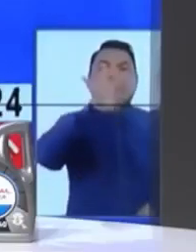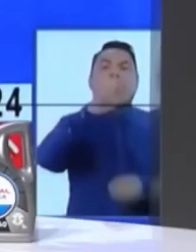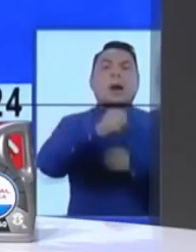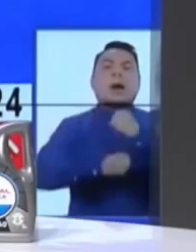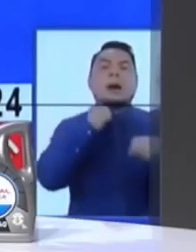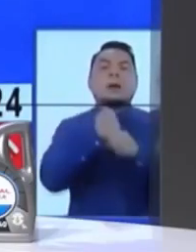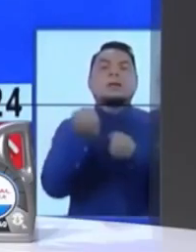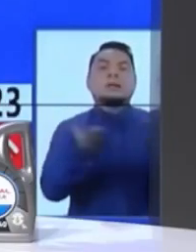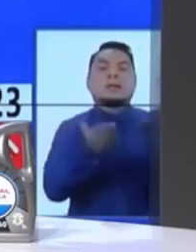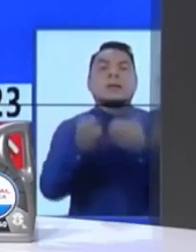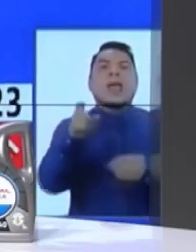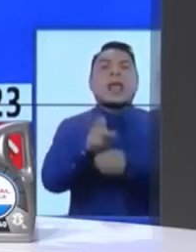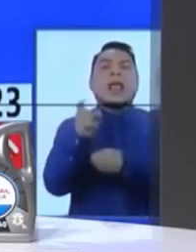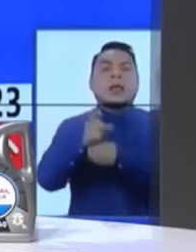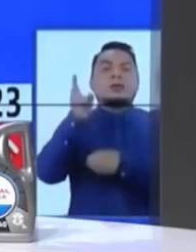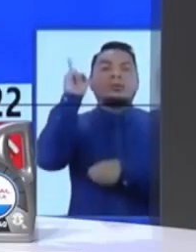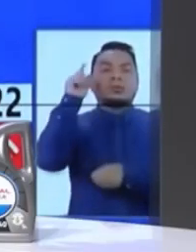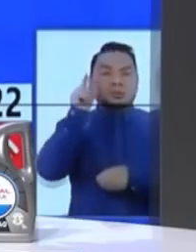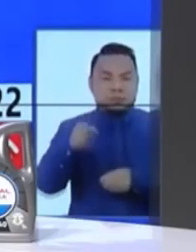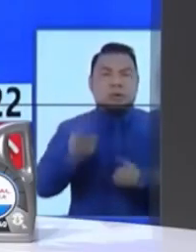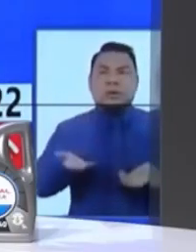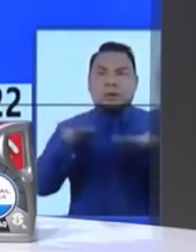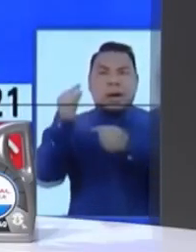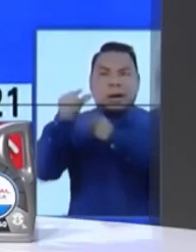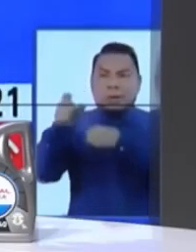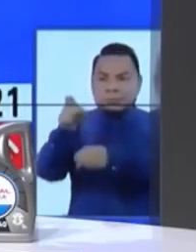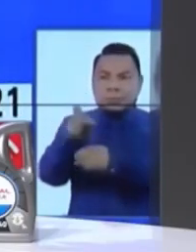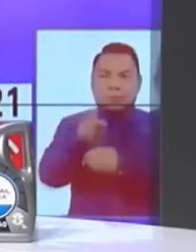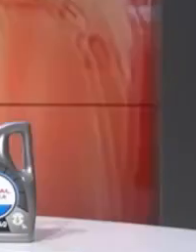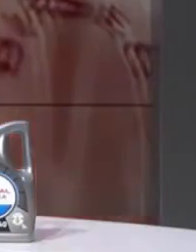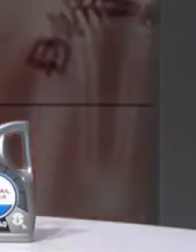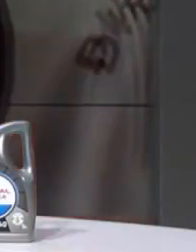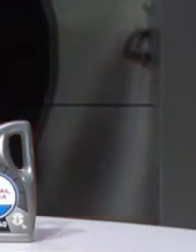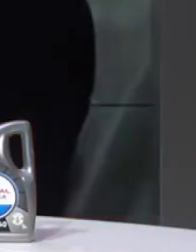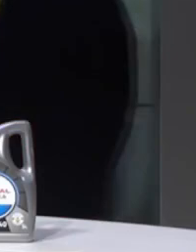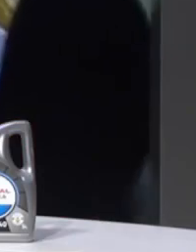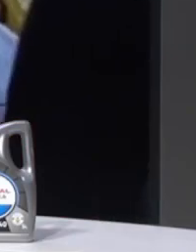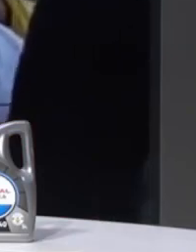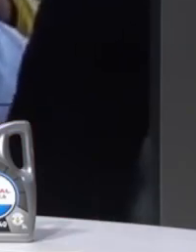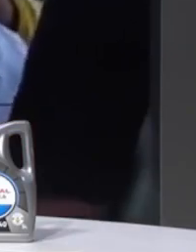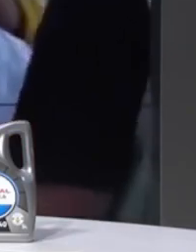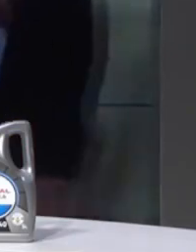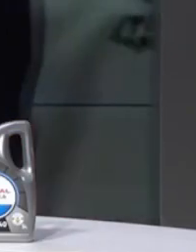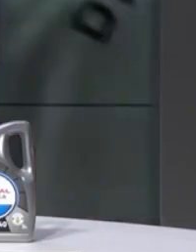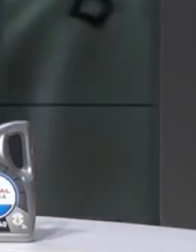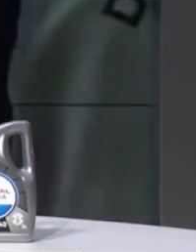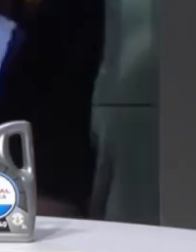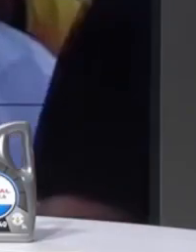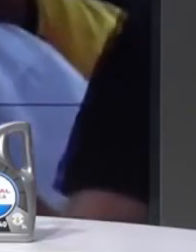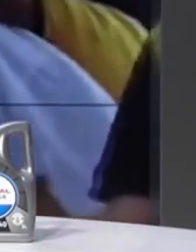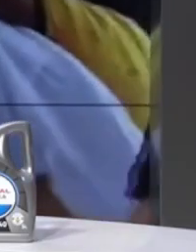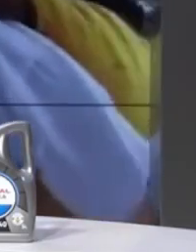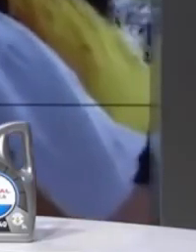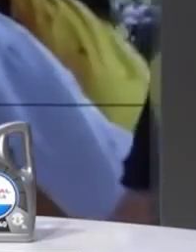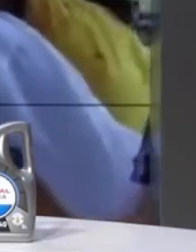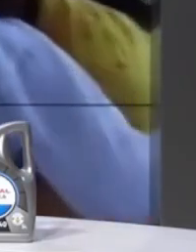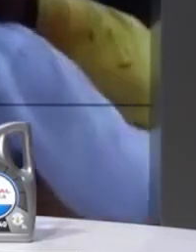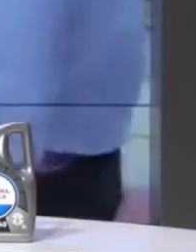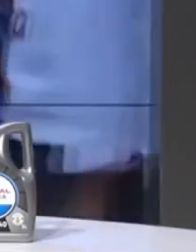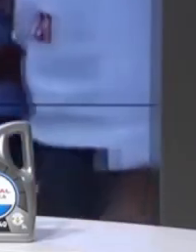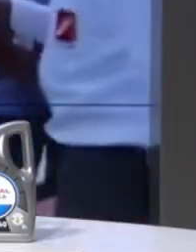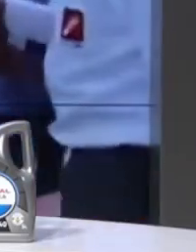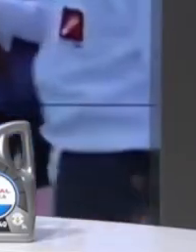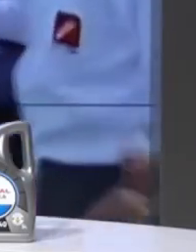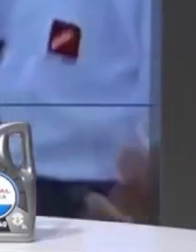no me corro señor ocasionados a andar una carta notarial yo lo invito a este programa una hora completa usted pone el